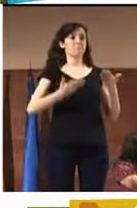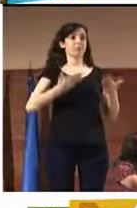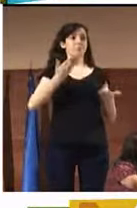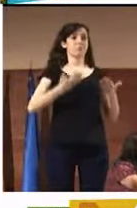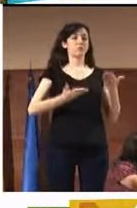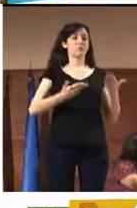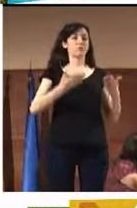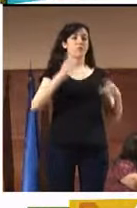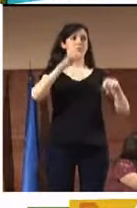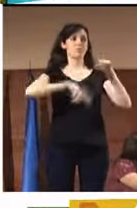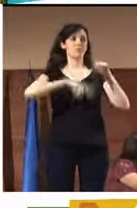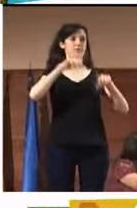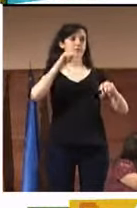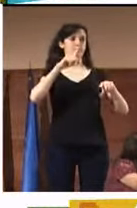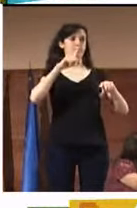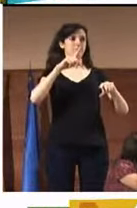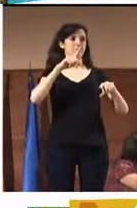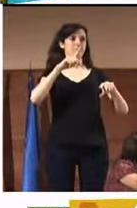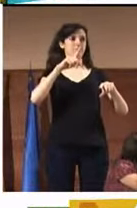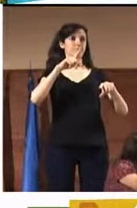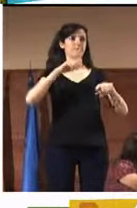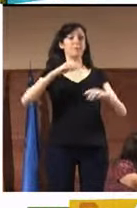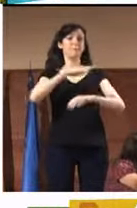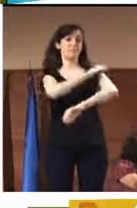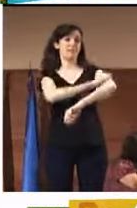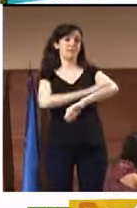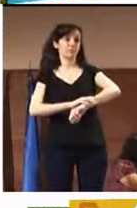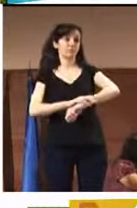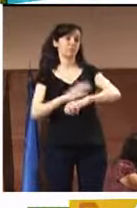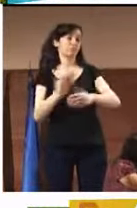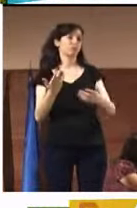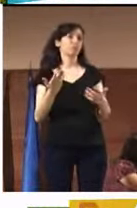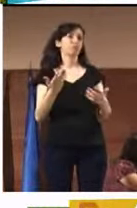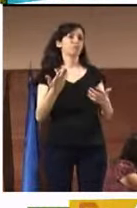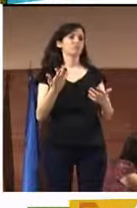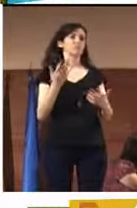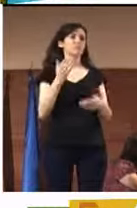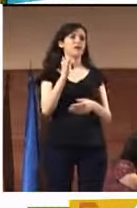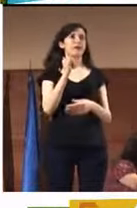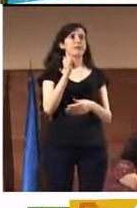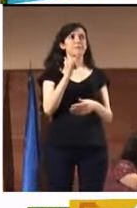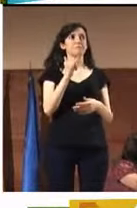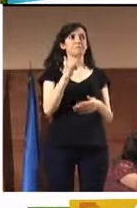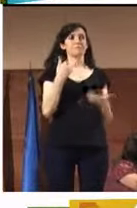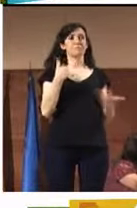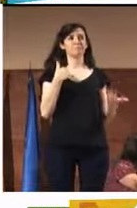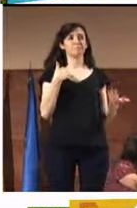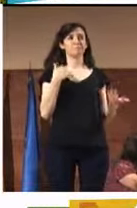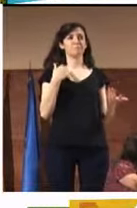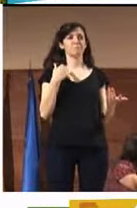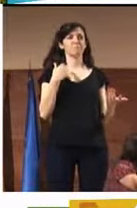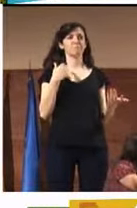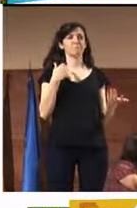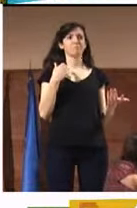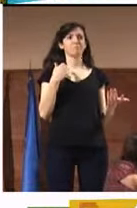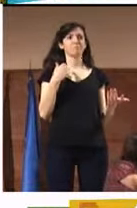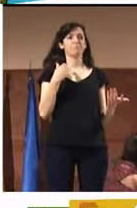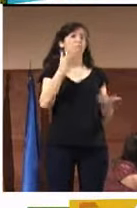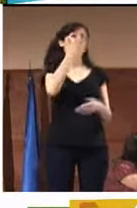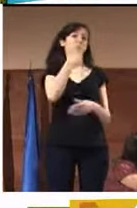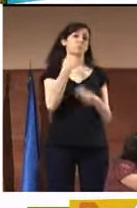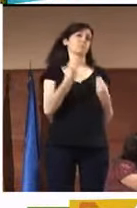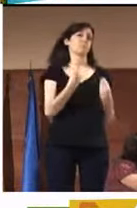peso que el de otro brazo, tenemos ahí, no sé si estoy equivocada, porque no lo